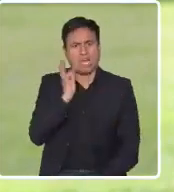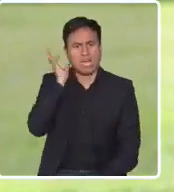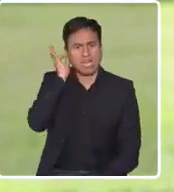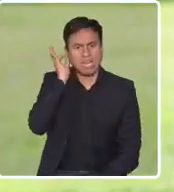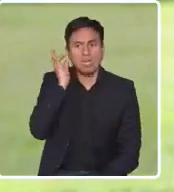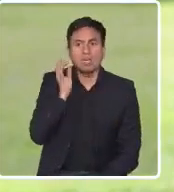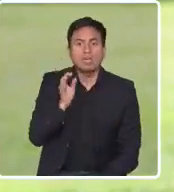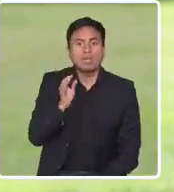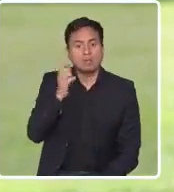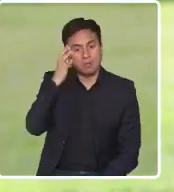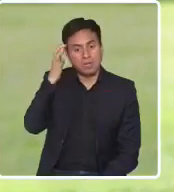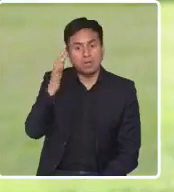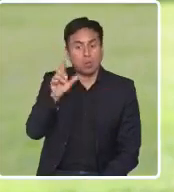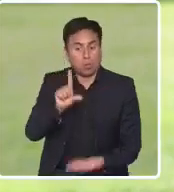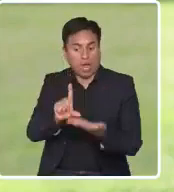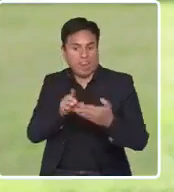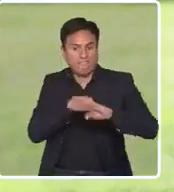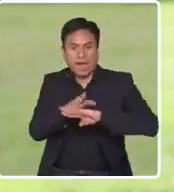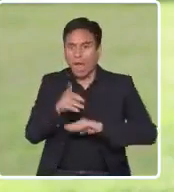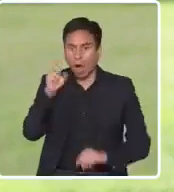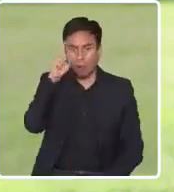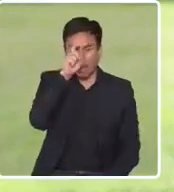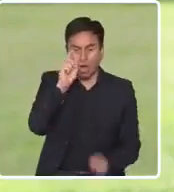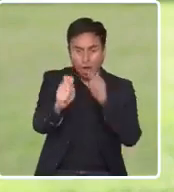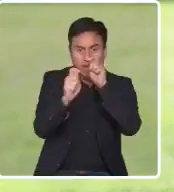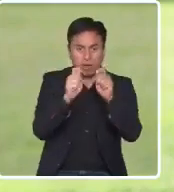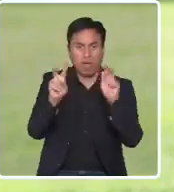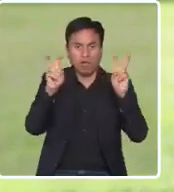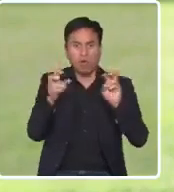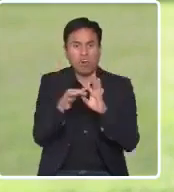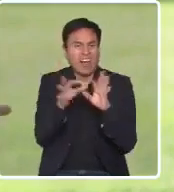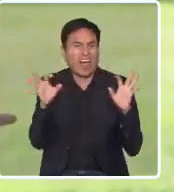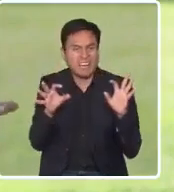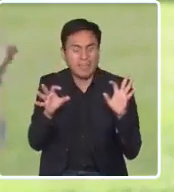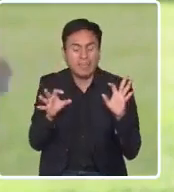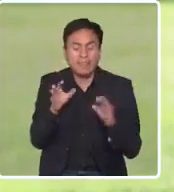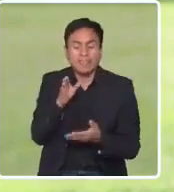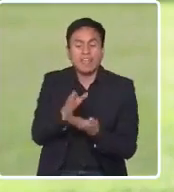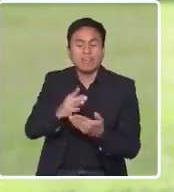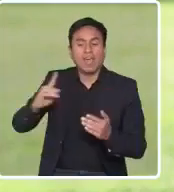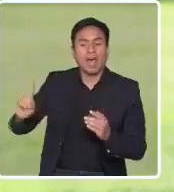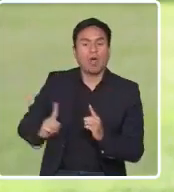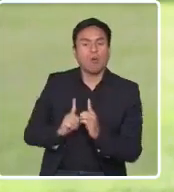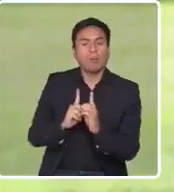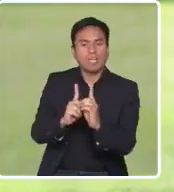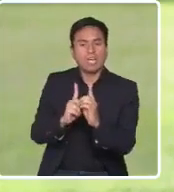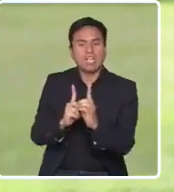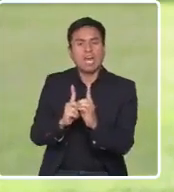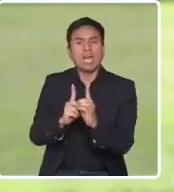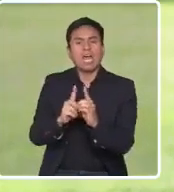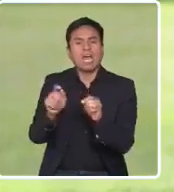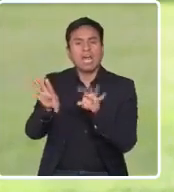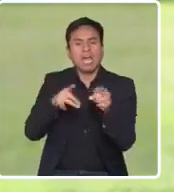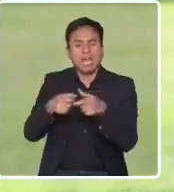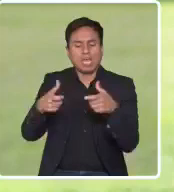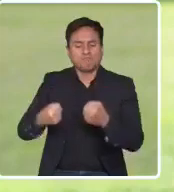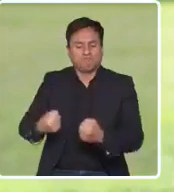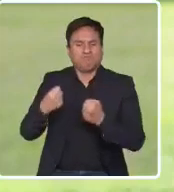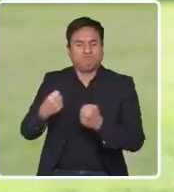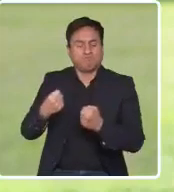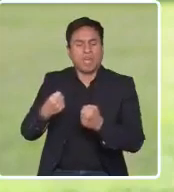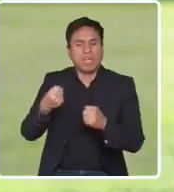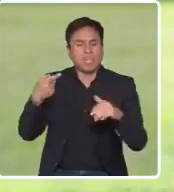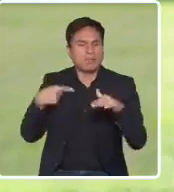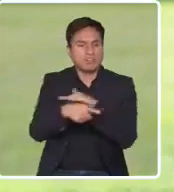Queremos que cuando una funcionaria va a un lugar complicado, donde hay riesgo de que pase algo así, vaya acompañada de un equipo mucho más potente, de una